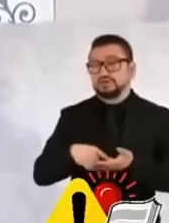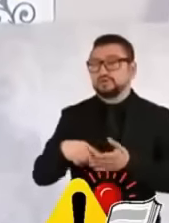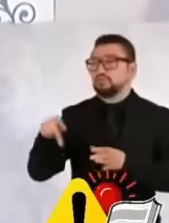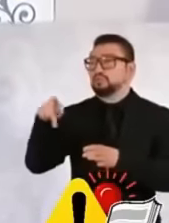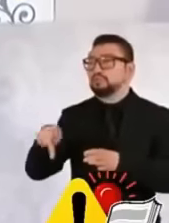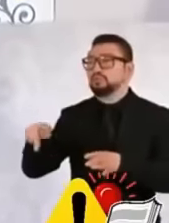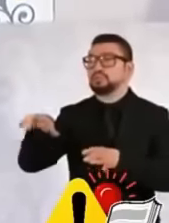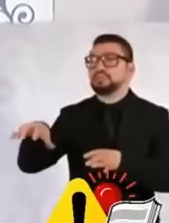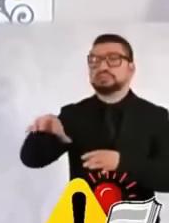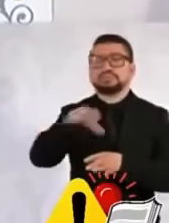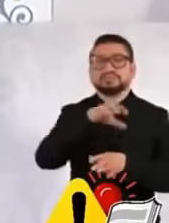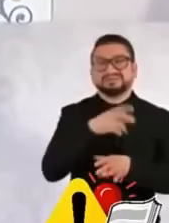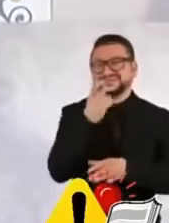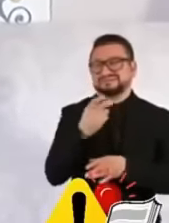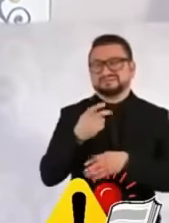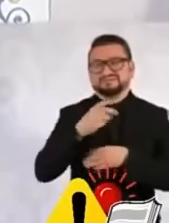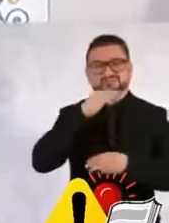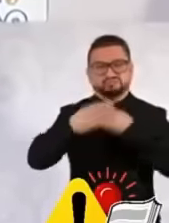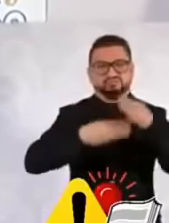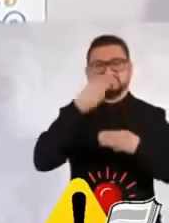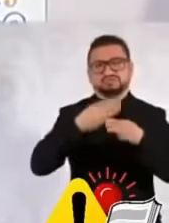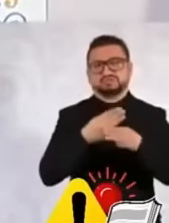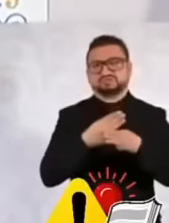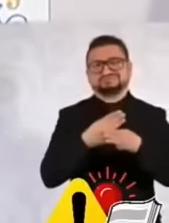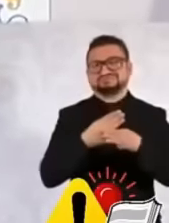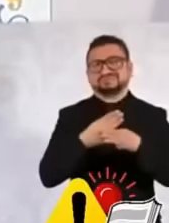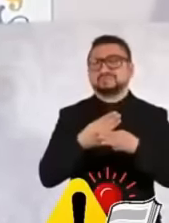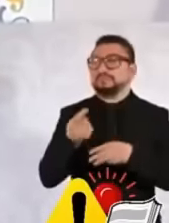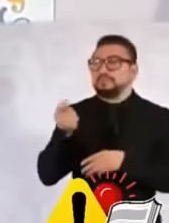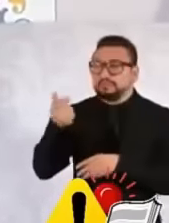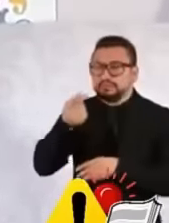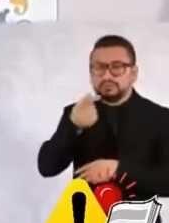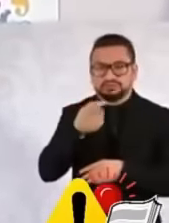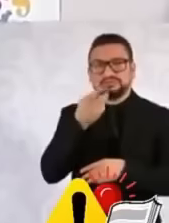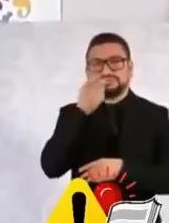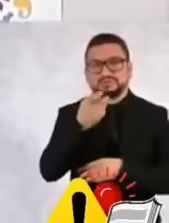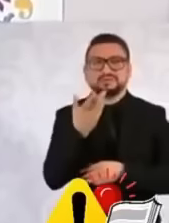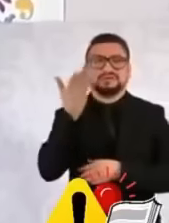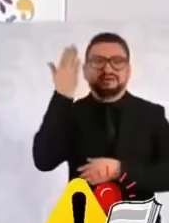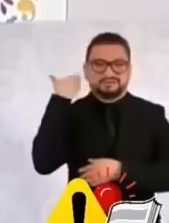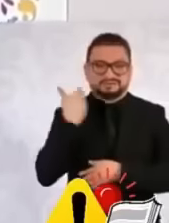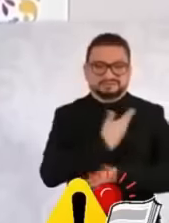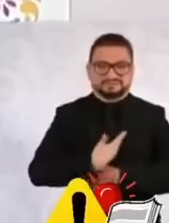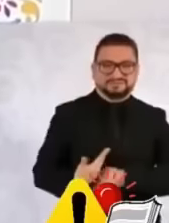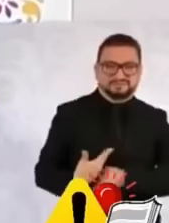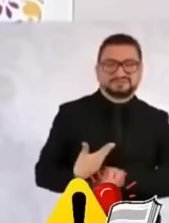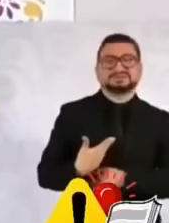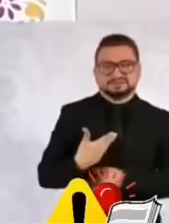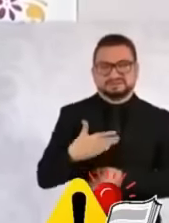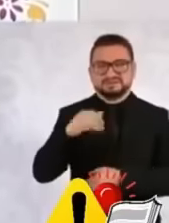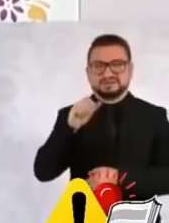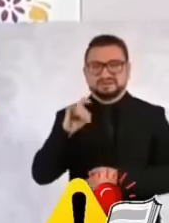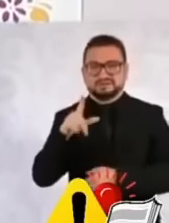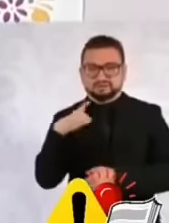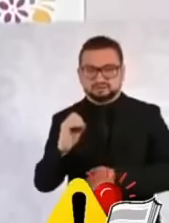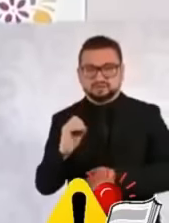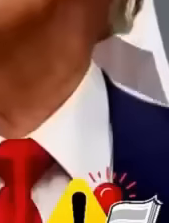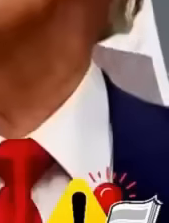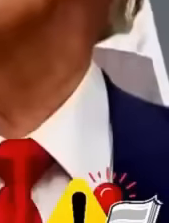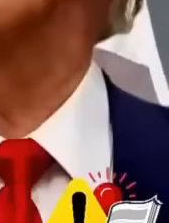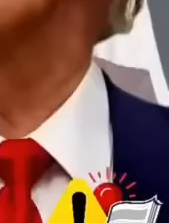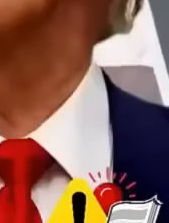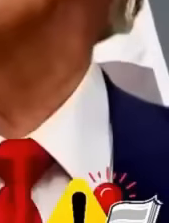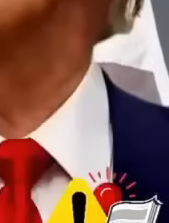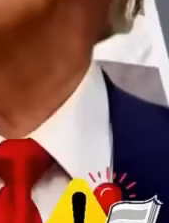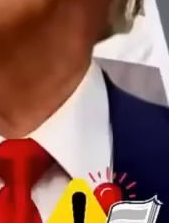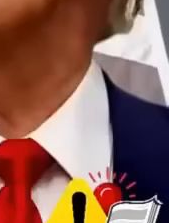a temer a esta señora, la cual ha demostrado que va a trabajar para defender a capa y espada a la República.